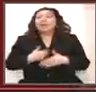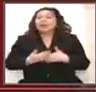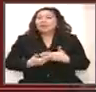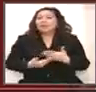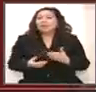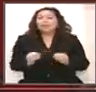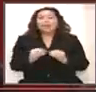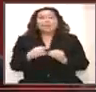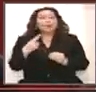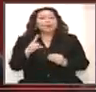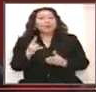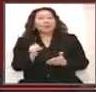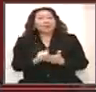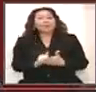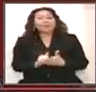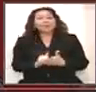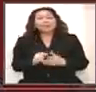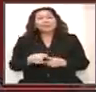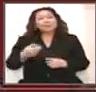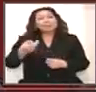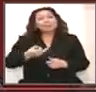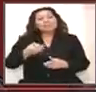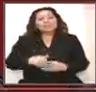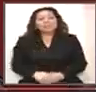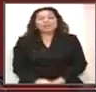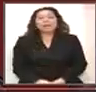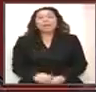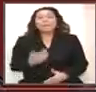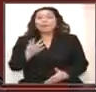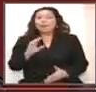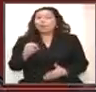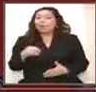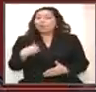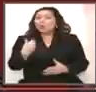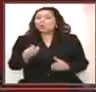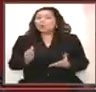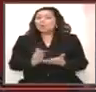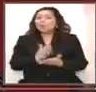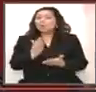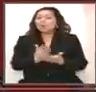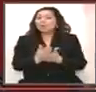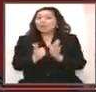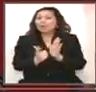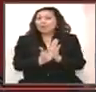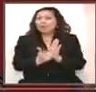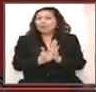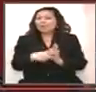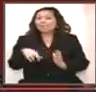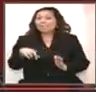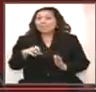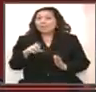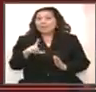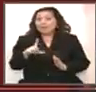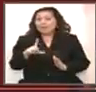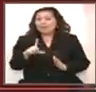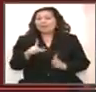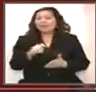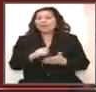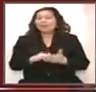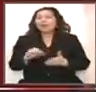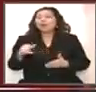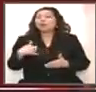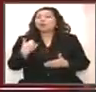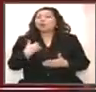avanzar hacia una política criminal de carácter especializada para los adolescentes en conflicto con la ley penal. La primera de ellas es que